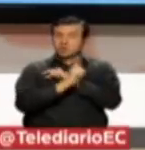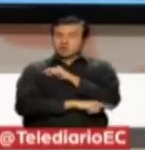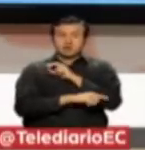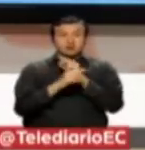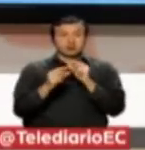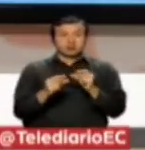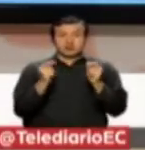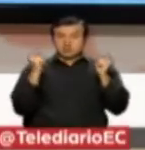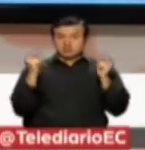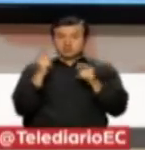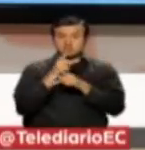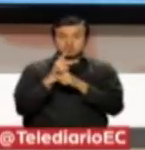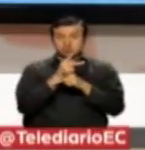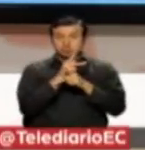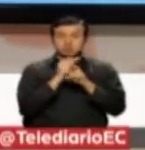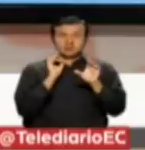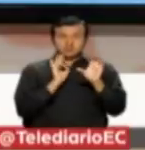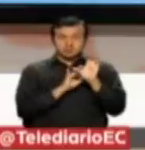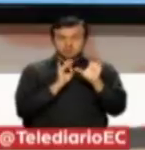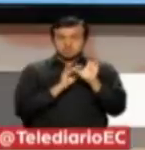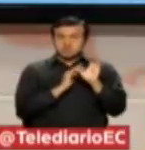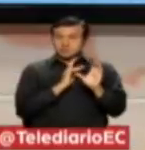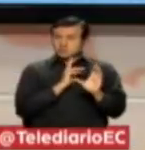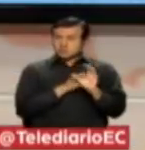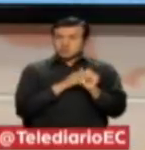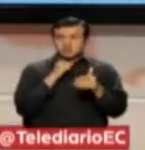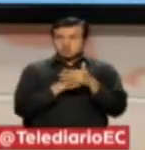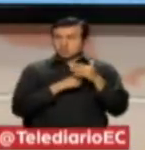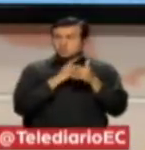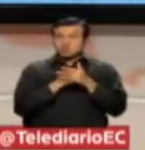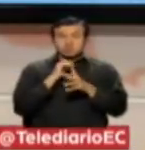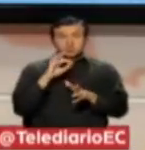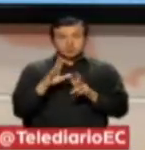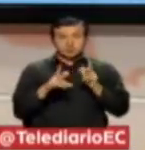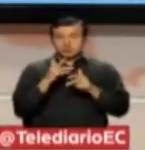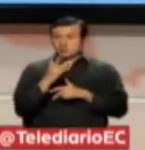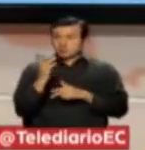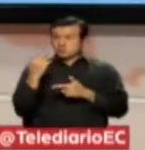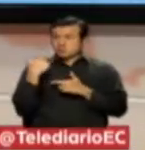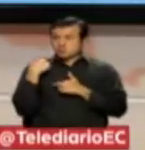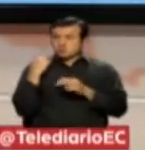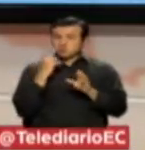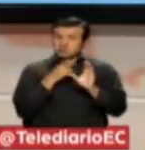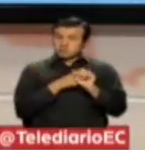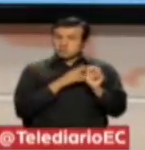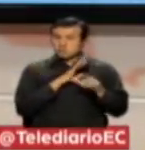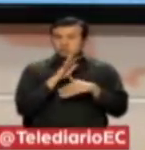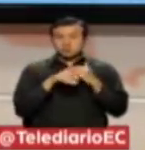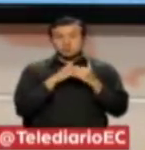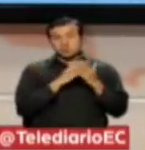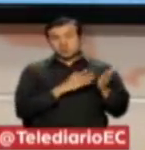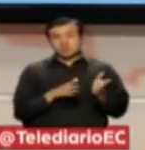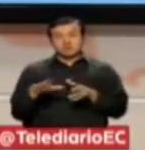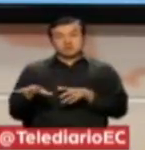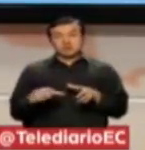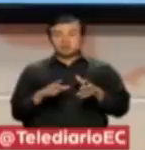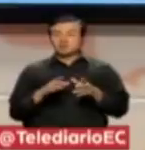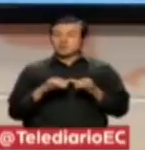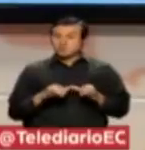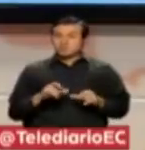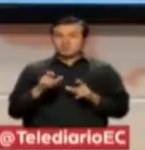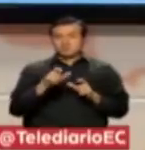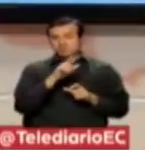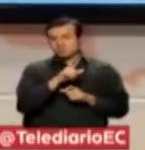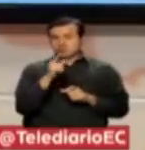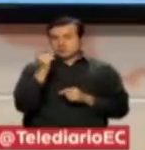caso. El Consejo de Participación se involucre en la lucha contra la corrupción porque tiene parte procesal, y así todos podamos actuar en conjunto para que los ecuatorianos